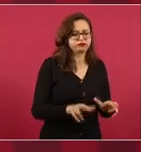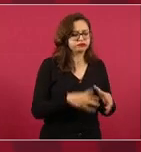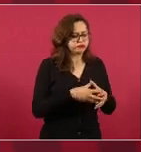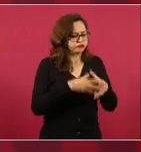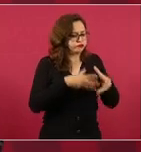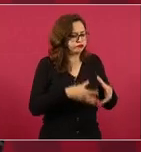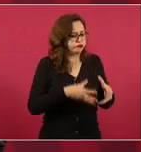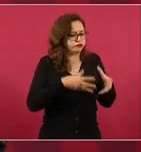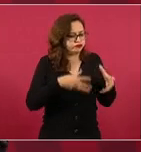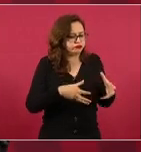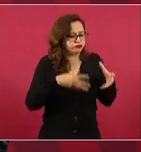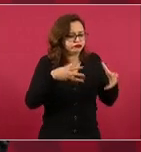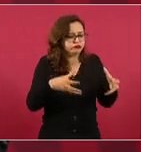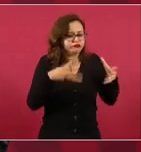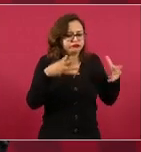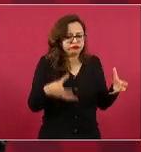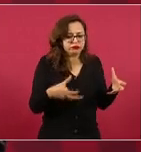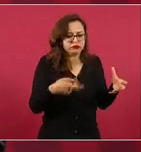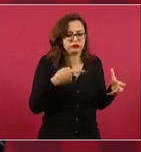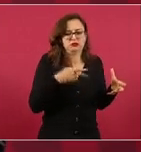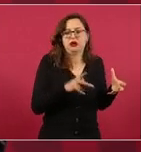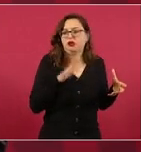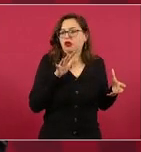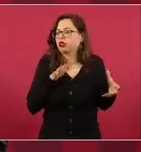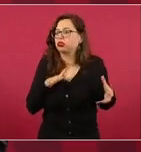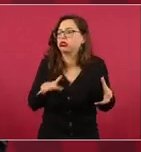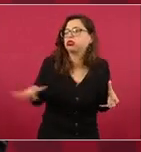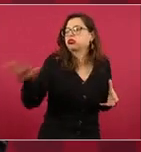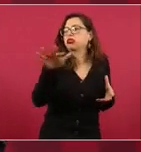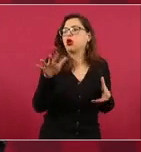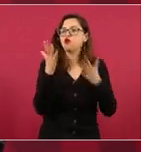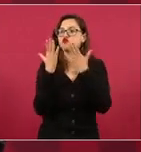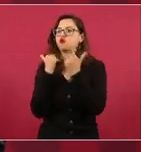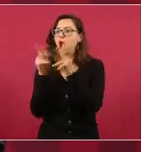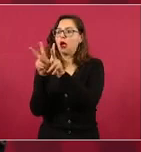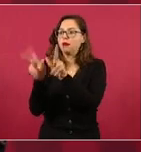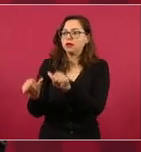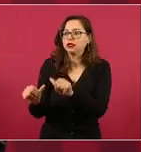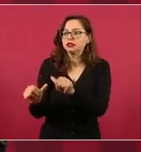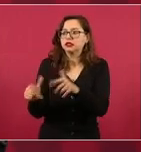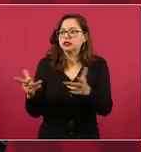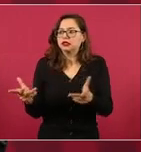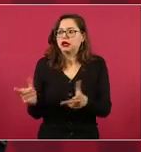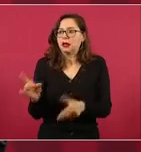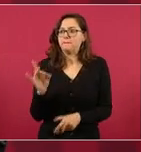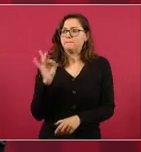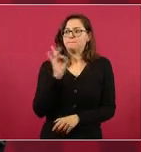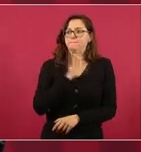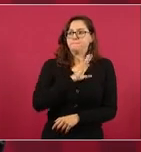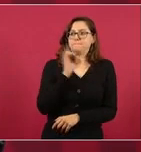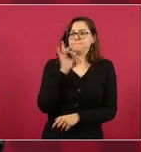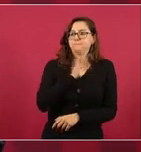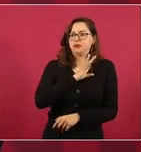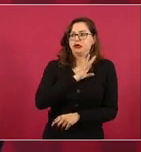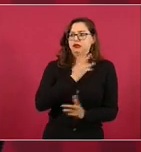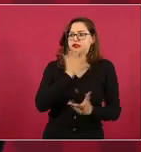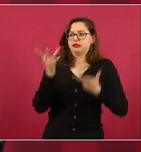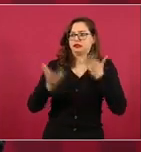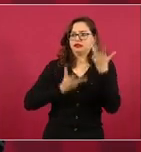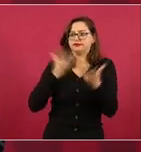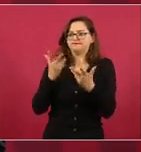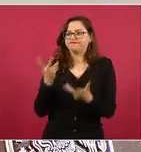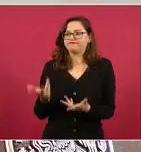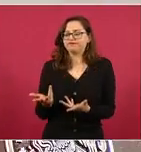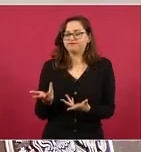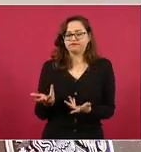y tenemos que vivir con miedo, con temores, pues eso no es vida.